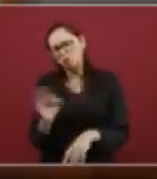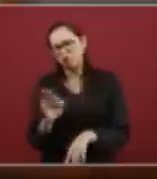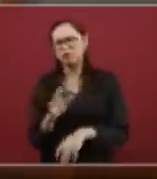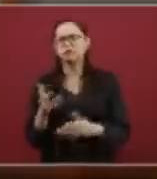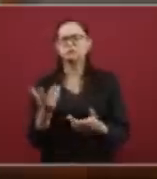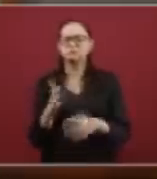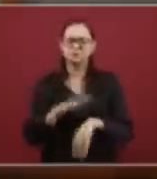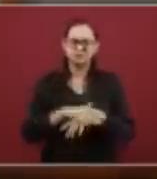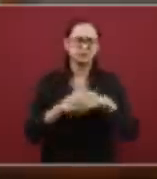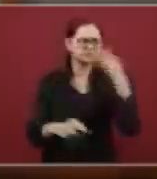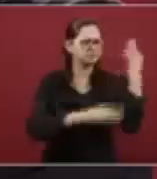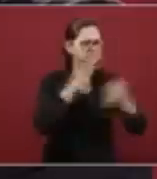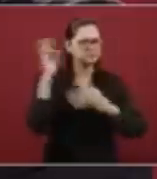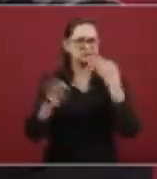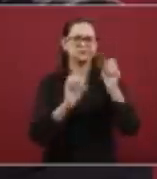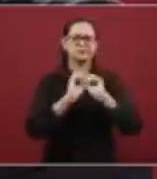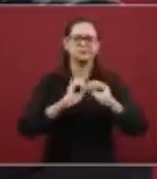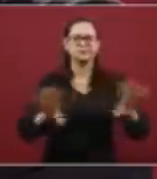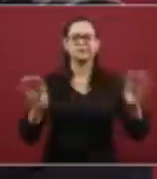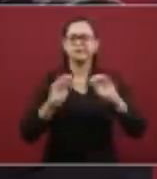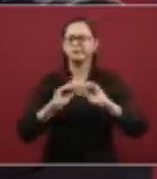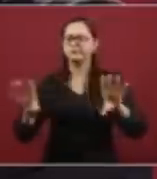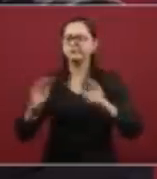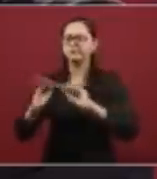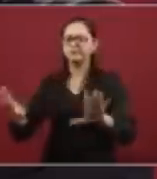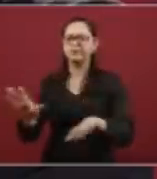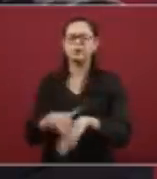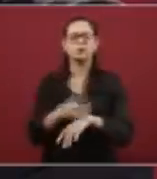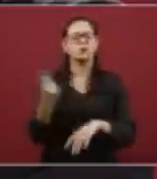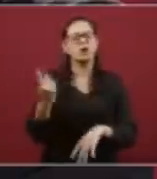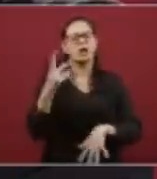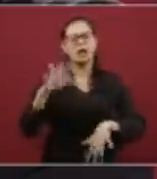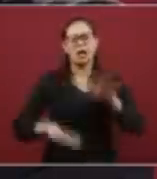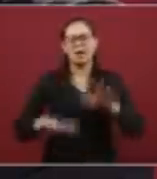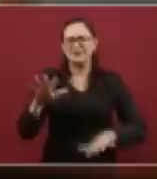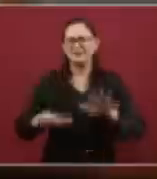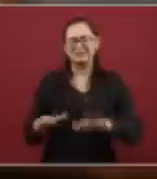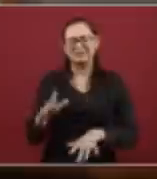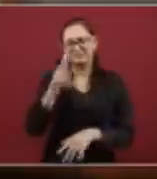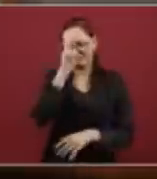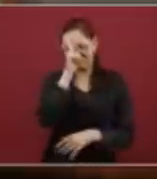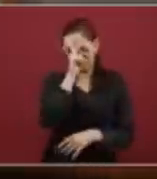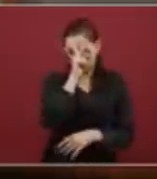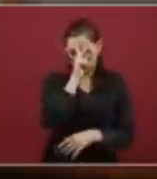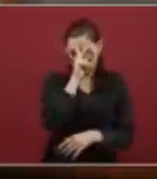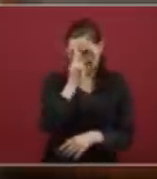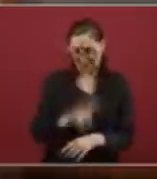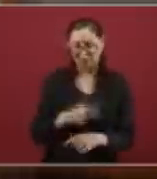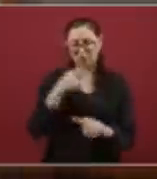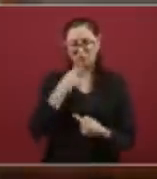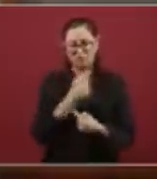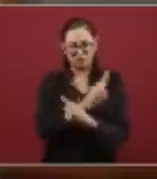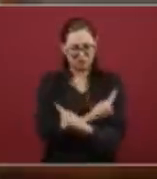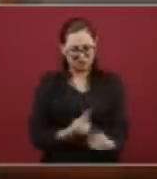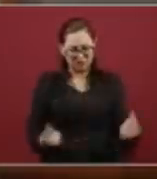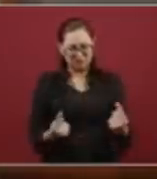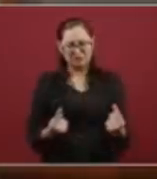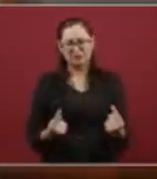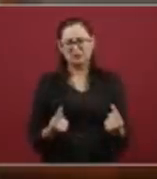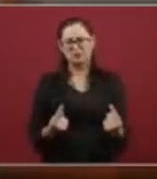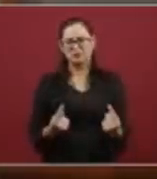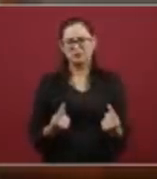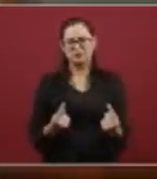campaña? Porque, pues, desgraciadamente aquí en México los niños son los que ahorita están padeciendo mucho este problema